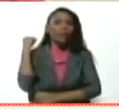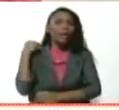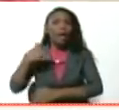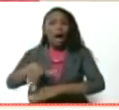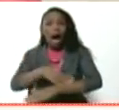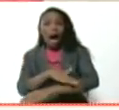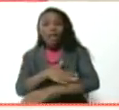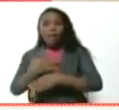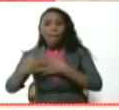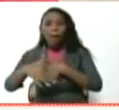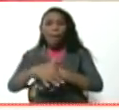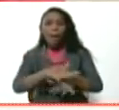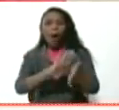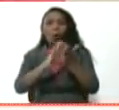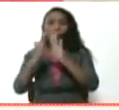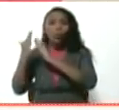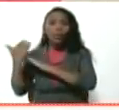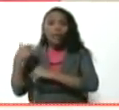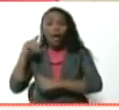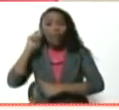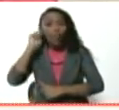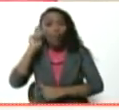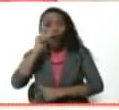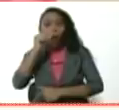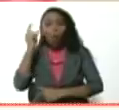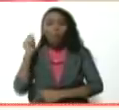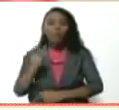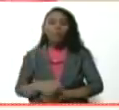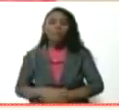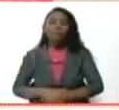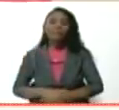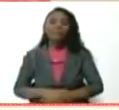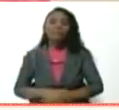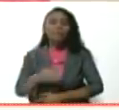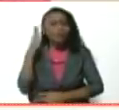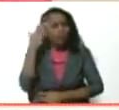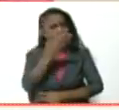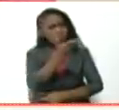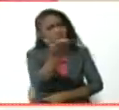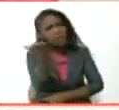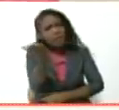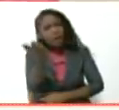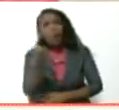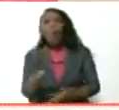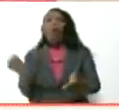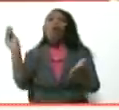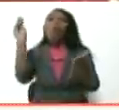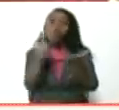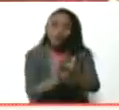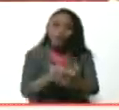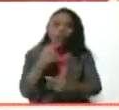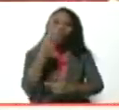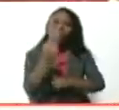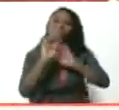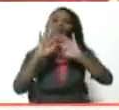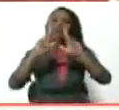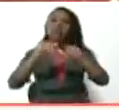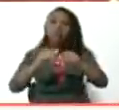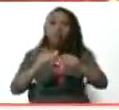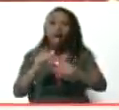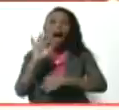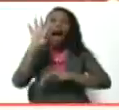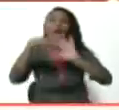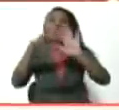militantes de comunidades, las militantes y los militantes. Saben ustedes, vuelvo a decirlo, que hay